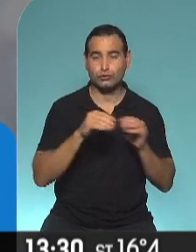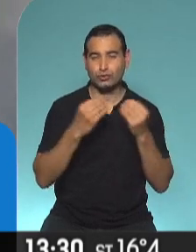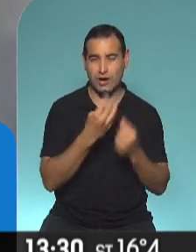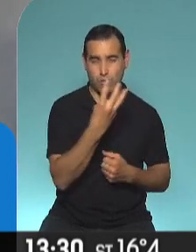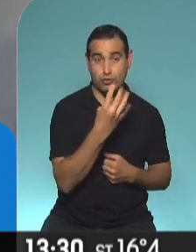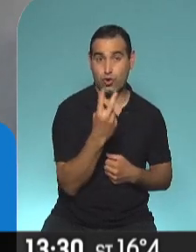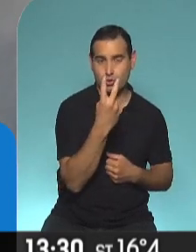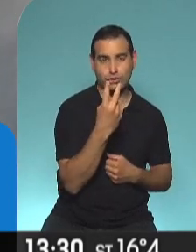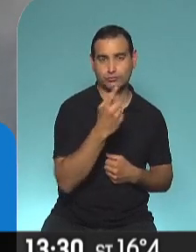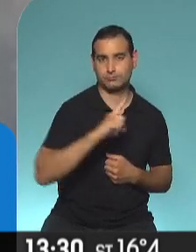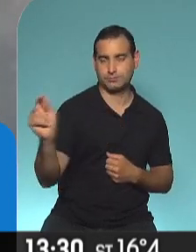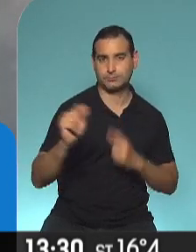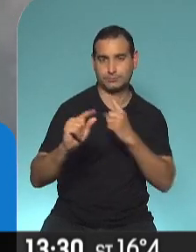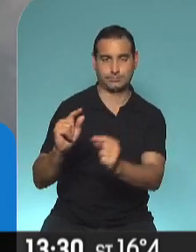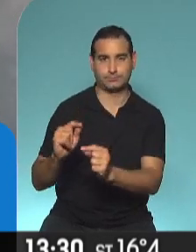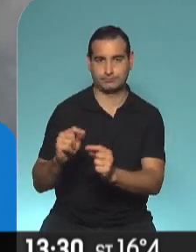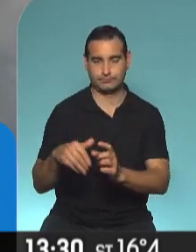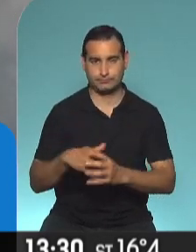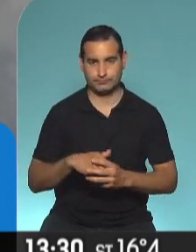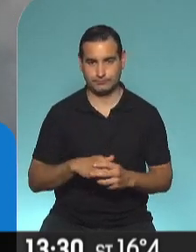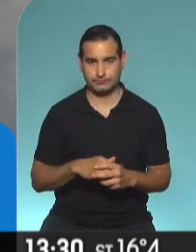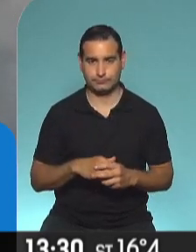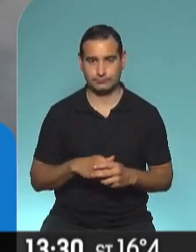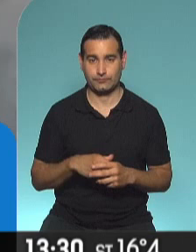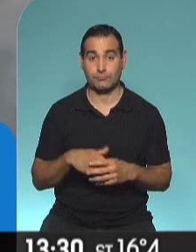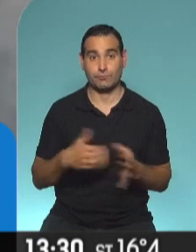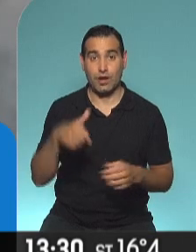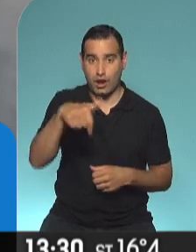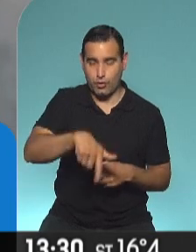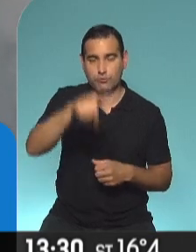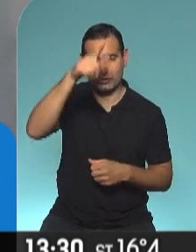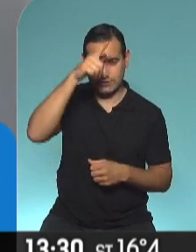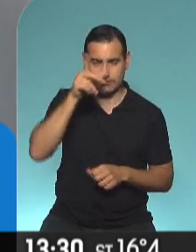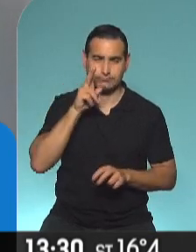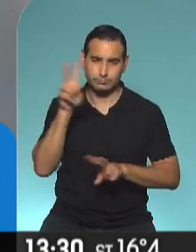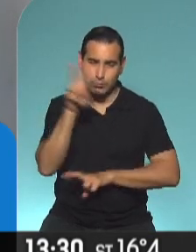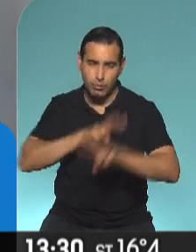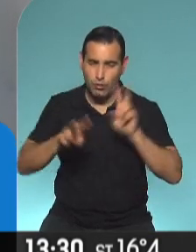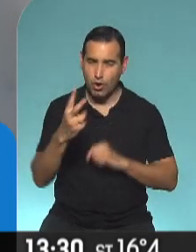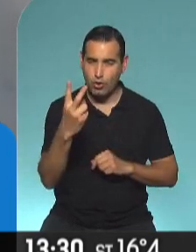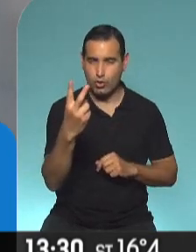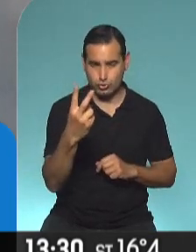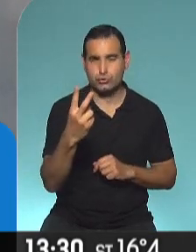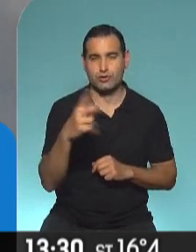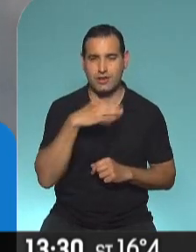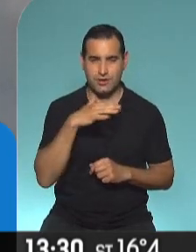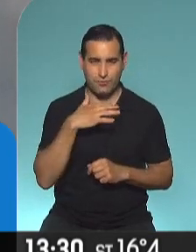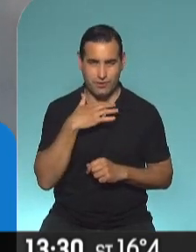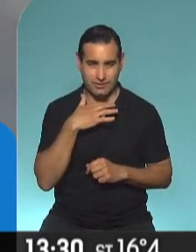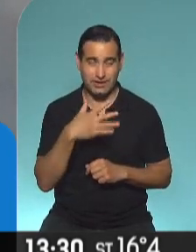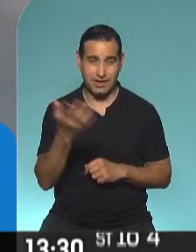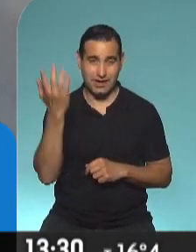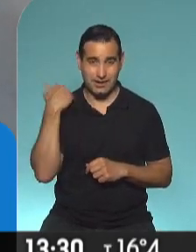total, escapan del lugar. Por eso la policía está ahora en la búsqueda de estos dos prófugos que habían